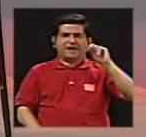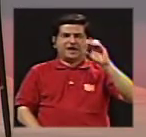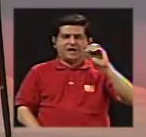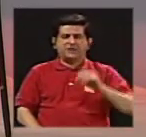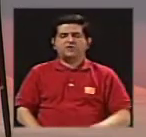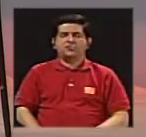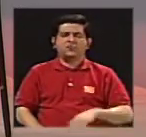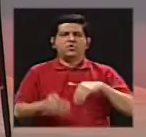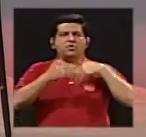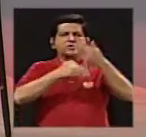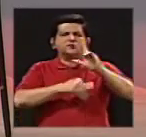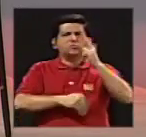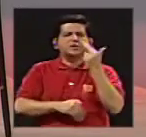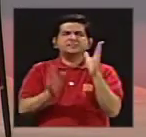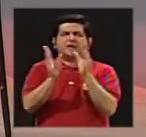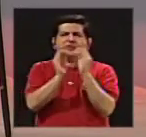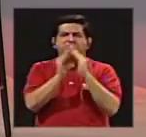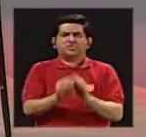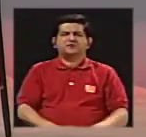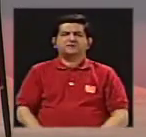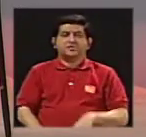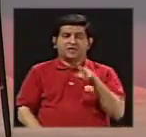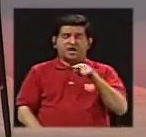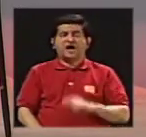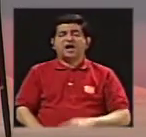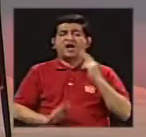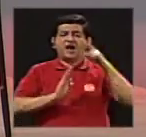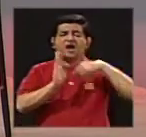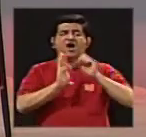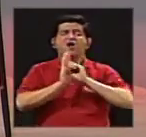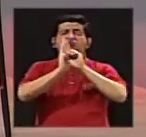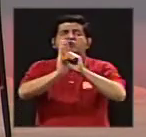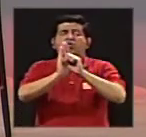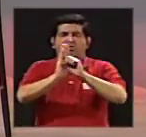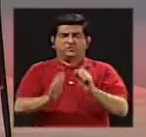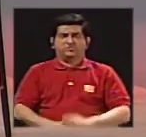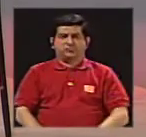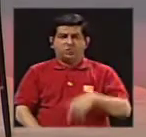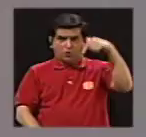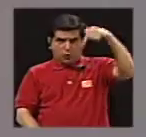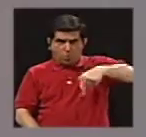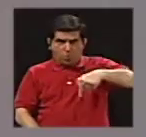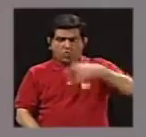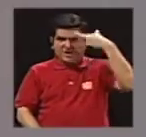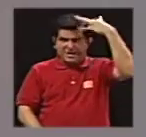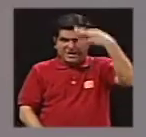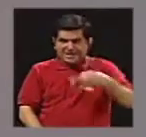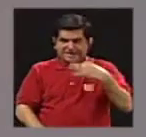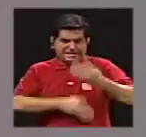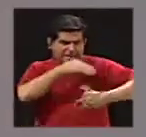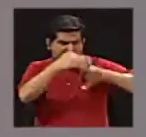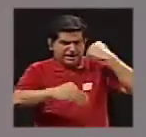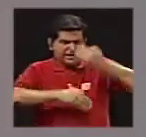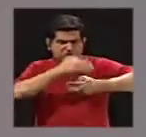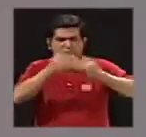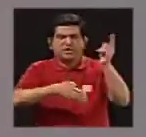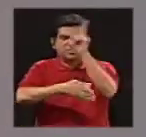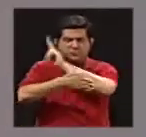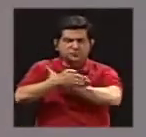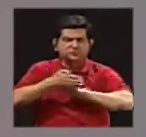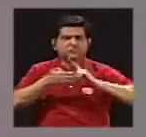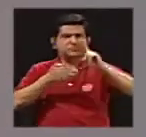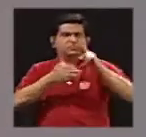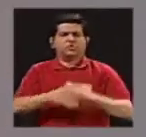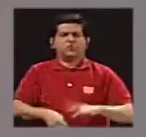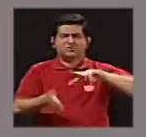congreso pasó prácticamente un papel simbólico hoy día las Los criterios de gestión Universitaria